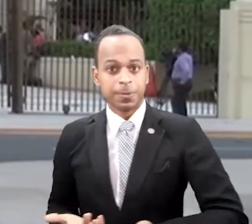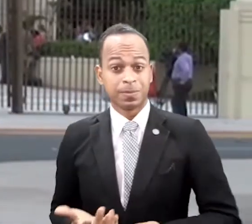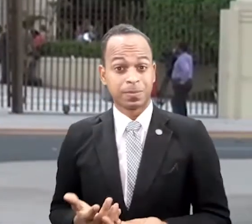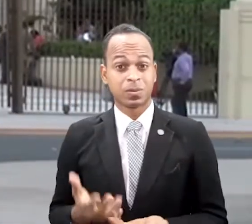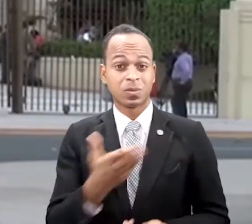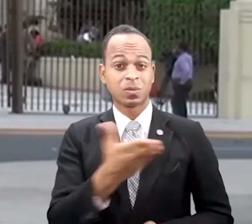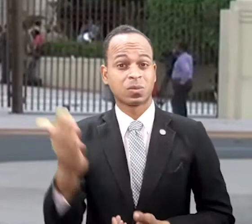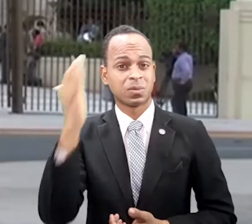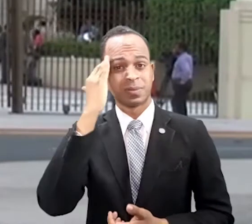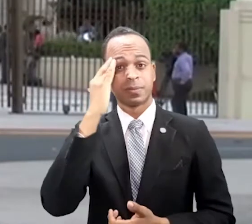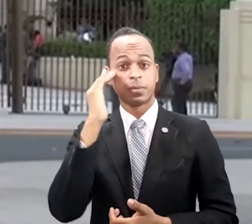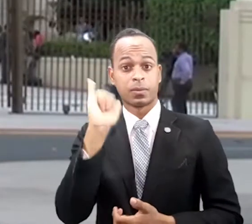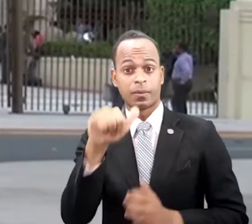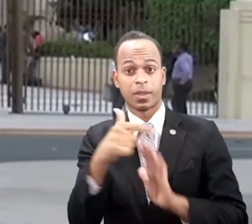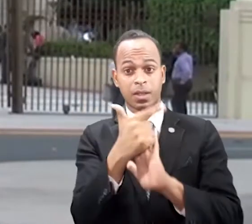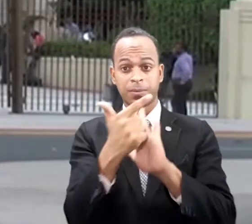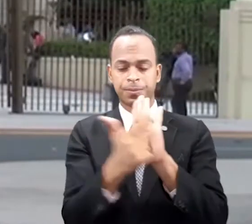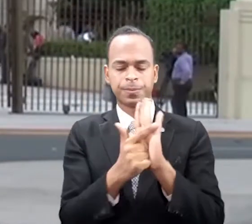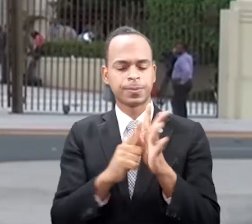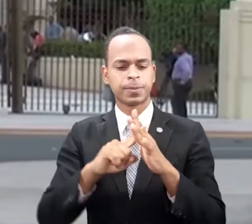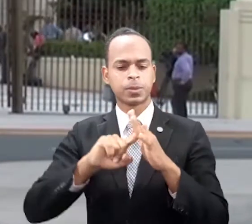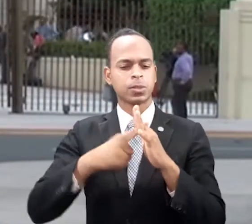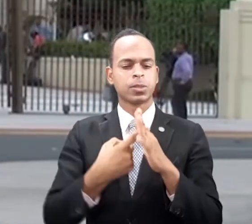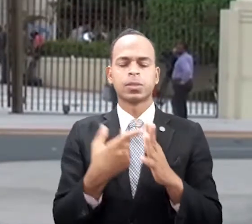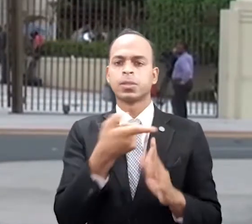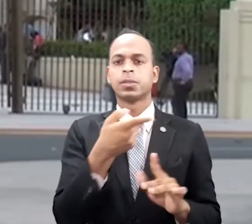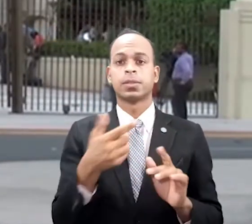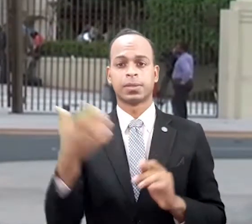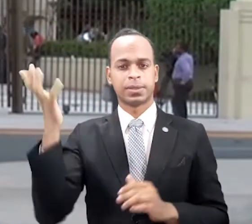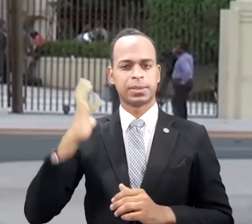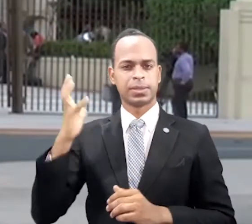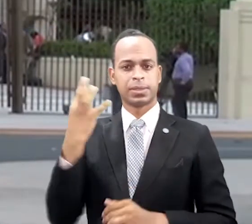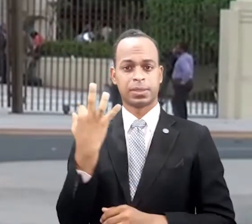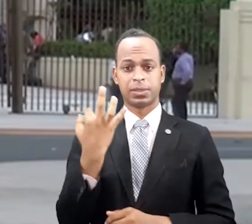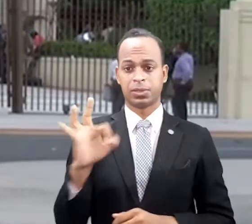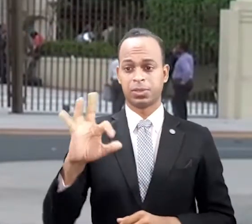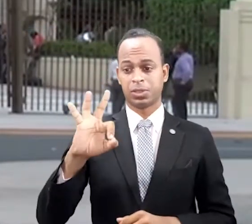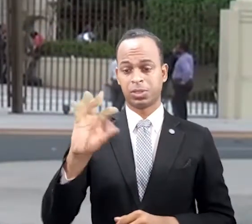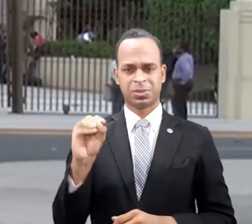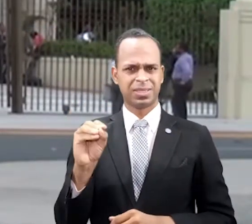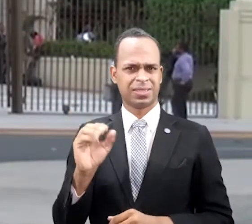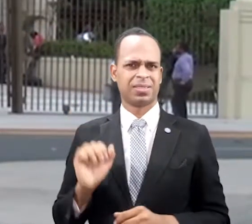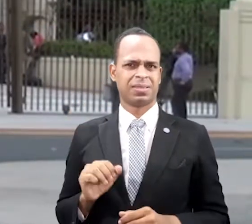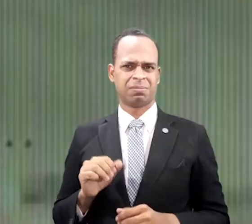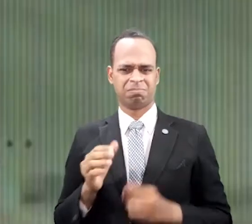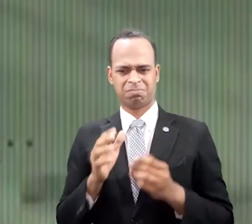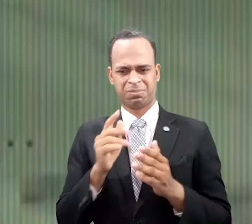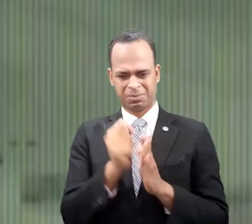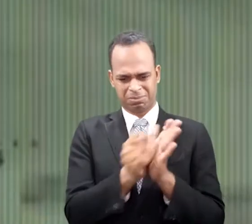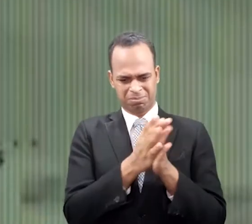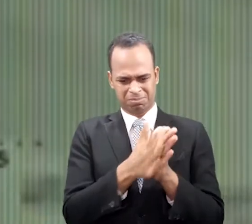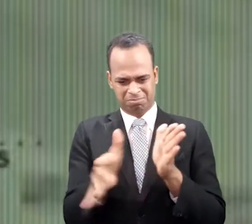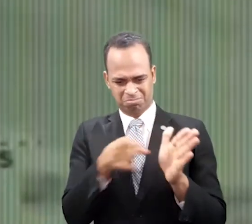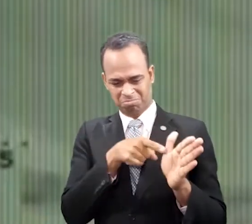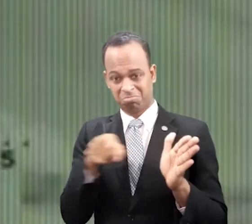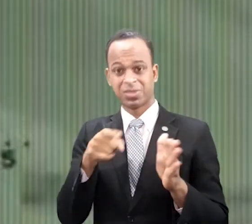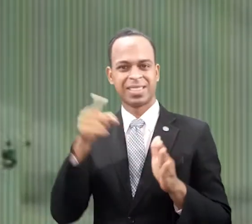saben, esta normativa surge en la década de los 90 en Colombia a